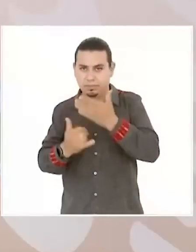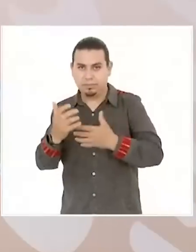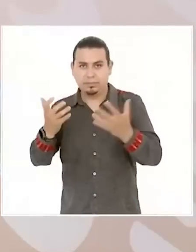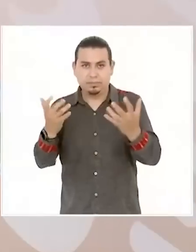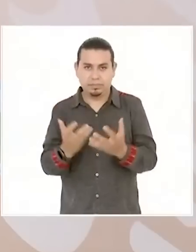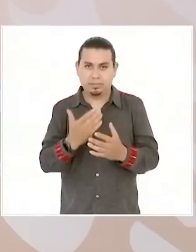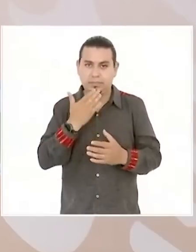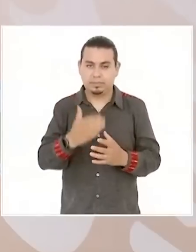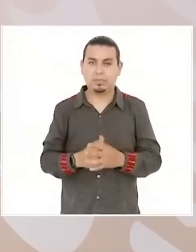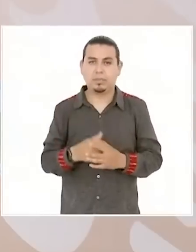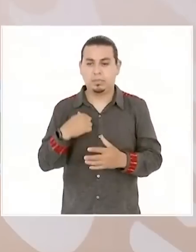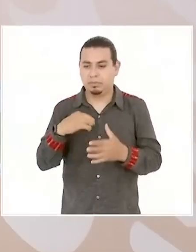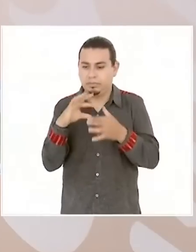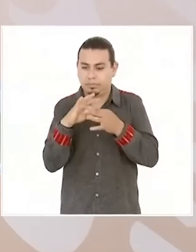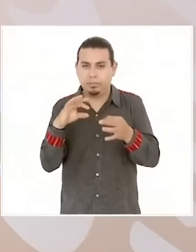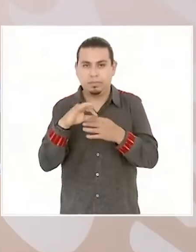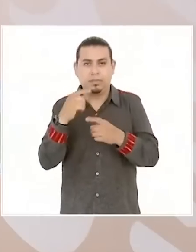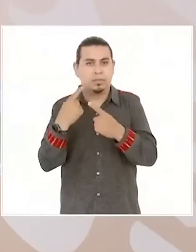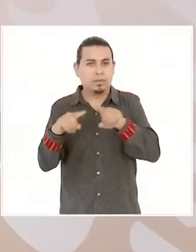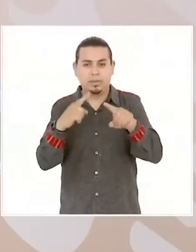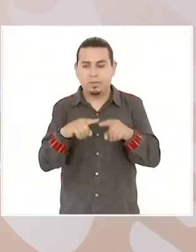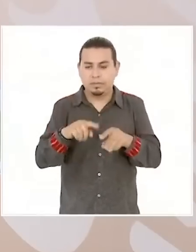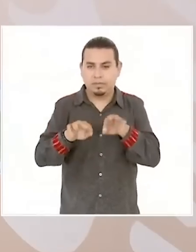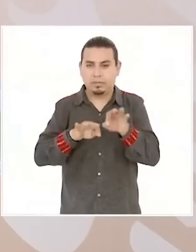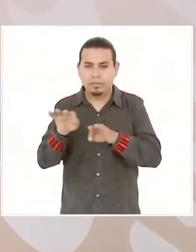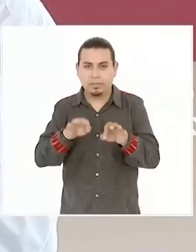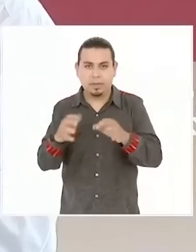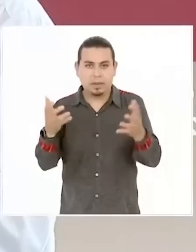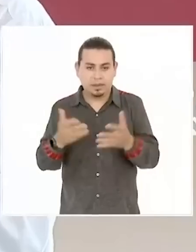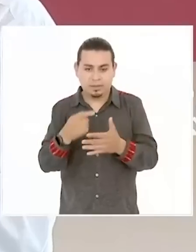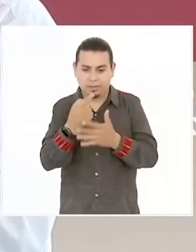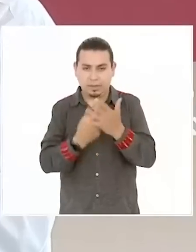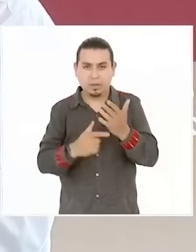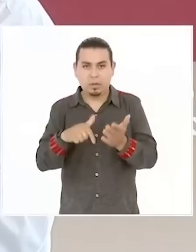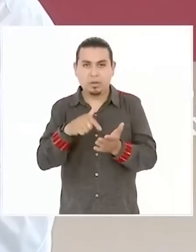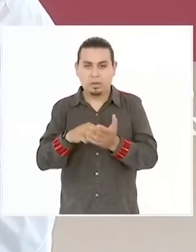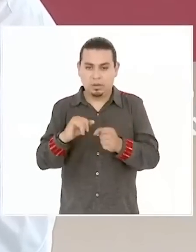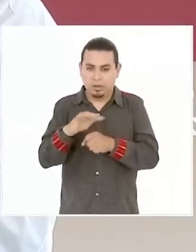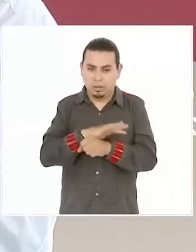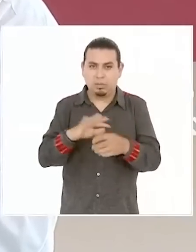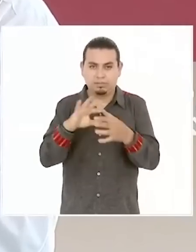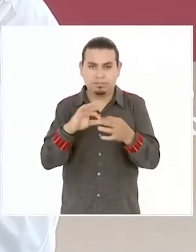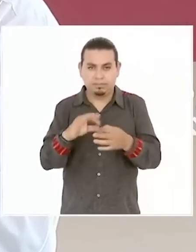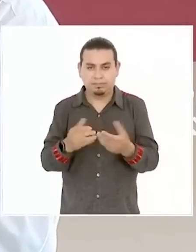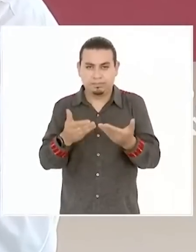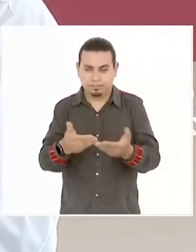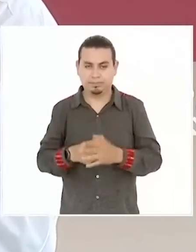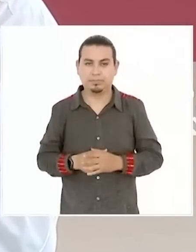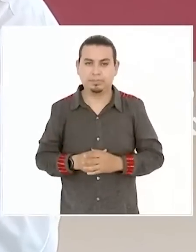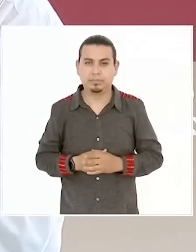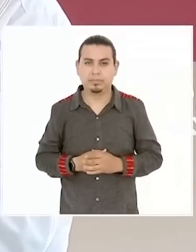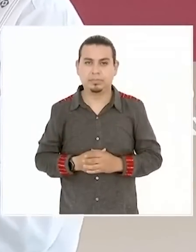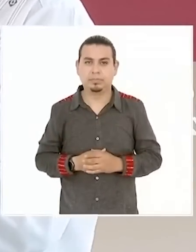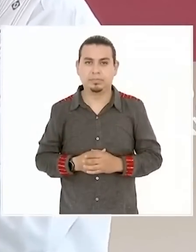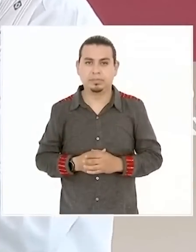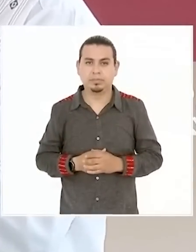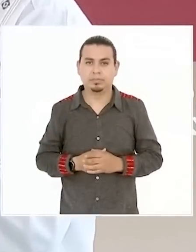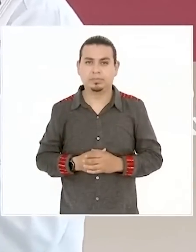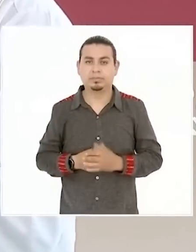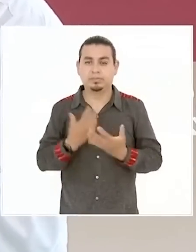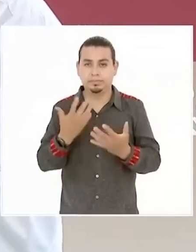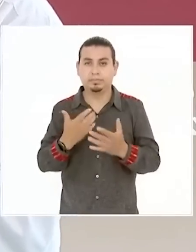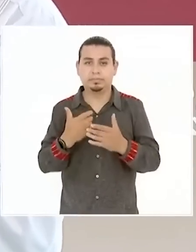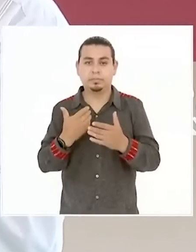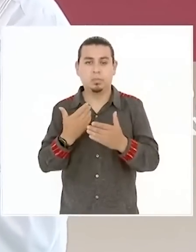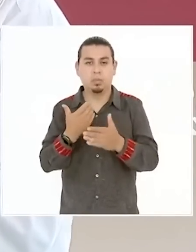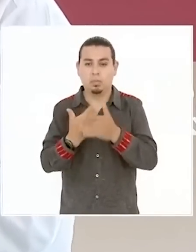Haré un breve recuento de las obras e inversiones que se realizan en el Istmo de Tehuantepec. La modernización de